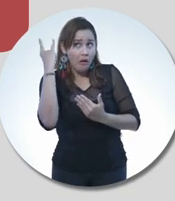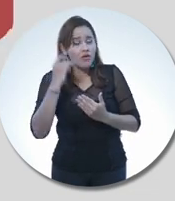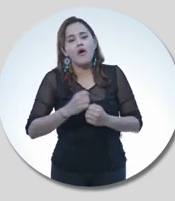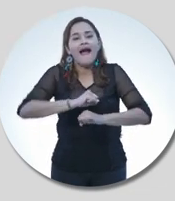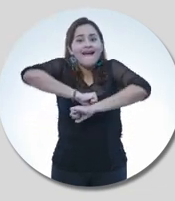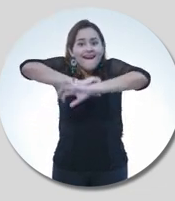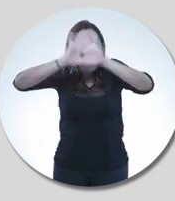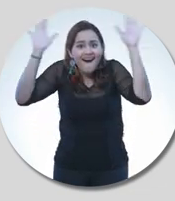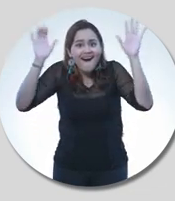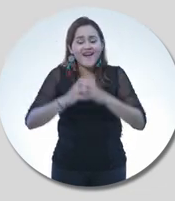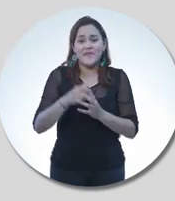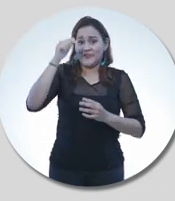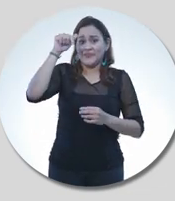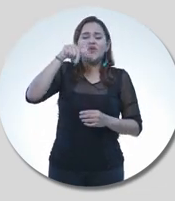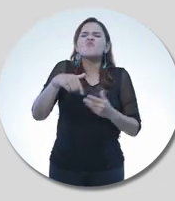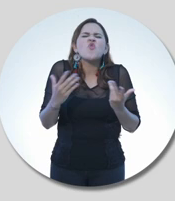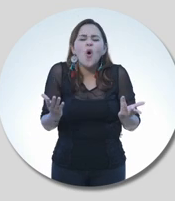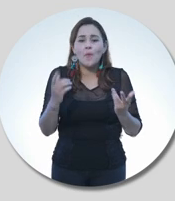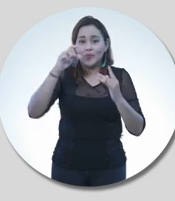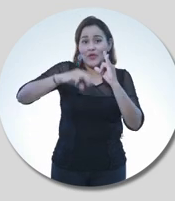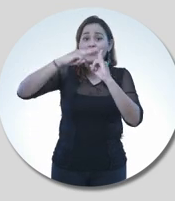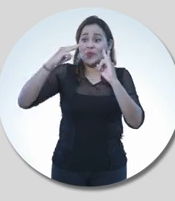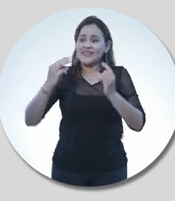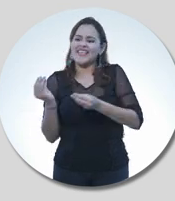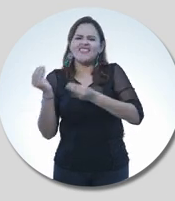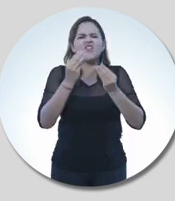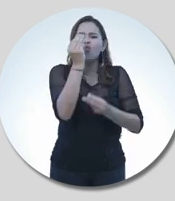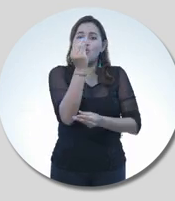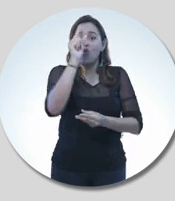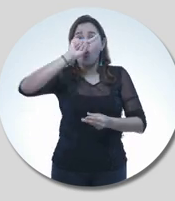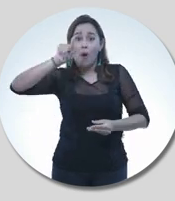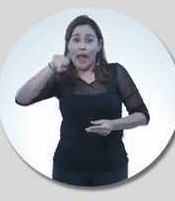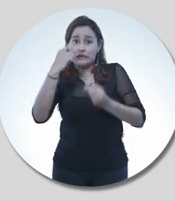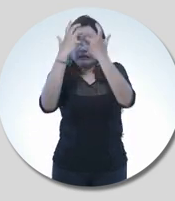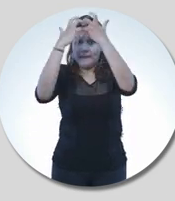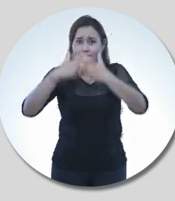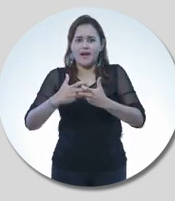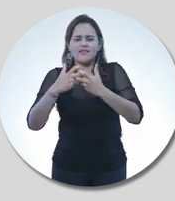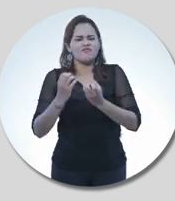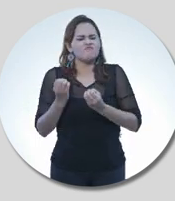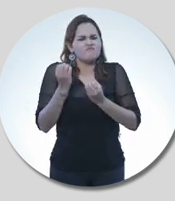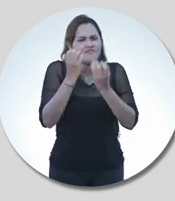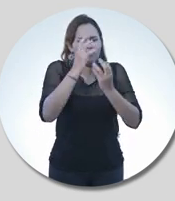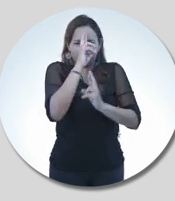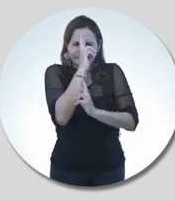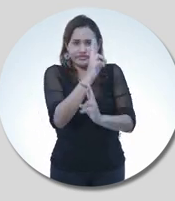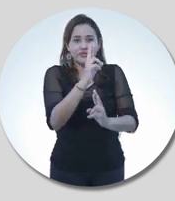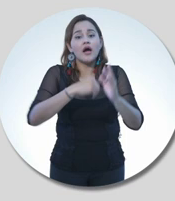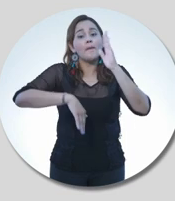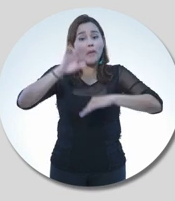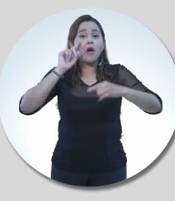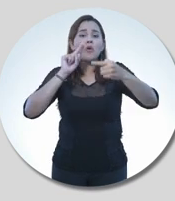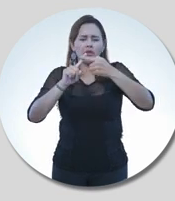por supuesto logramos tres estrellas en la certificación otorgada por la empresa quacquarelli symonds y la auditoría que hubiese